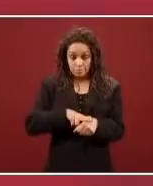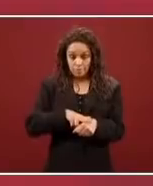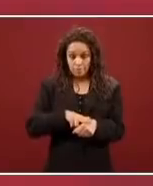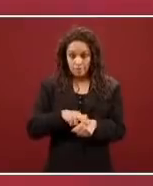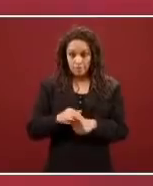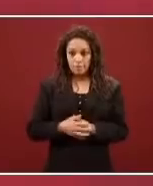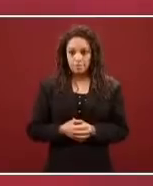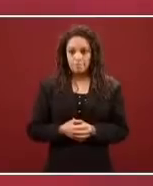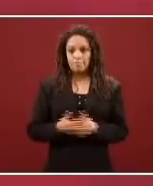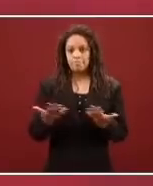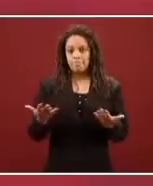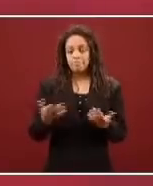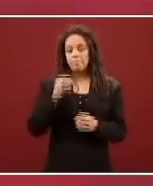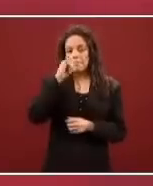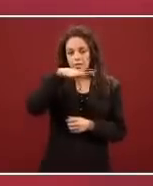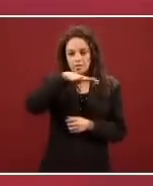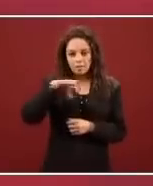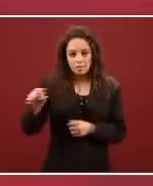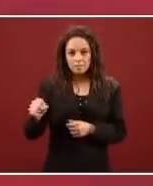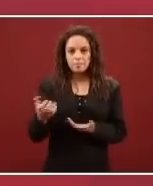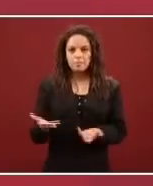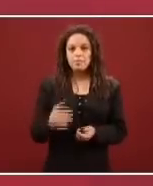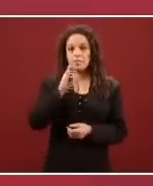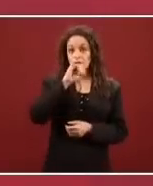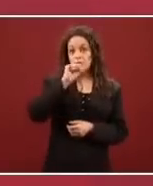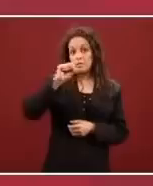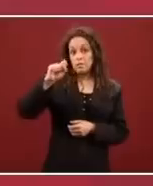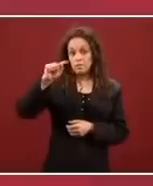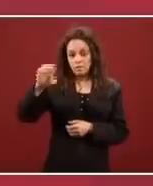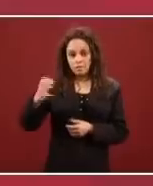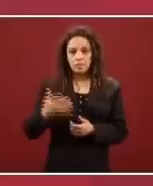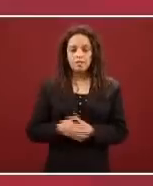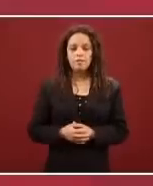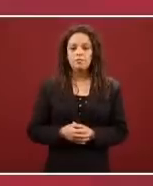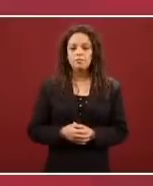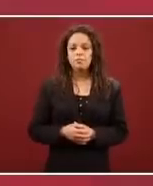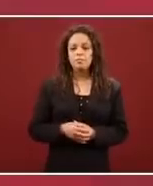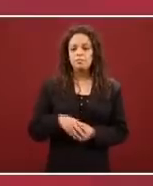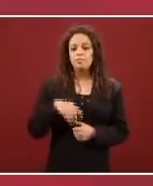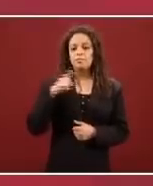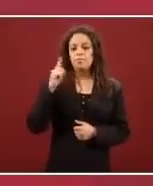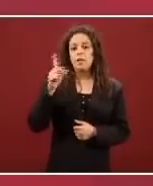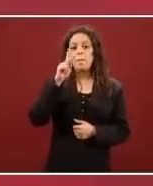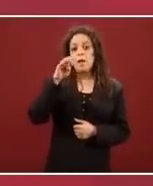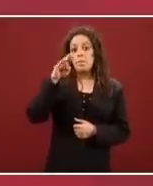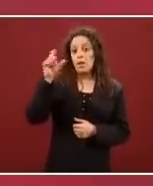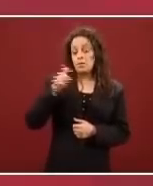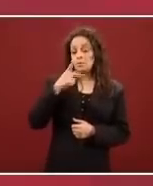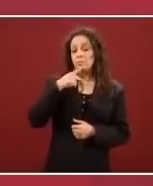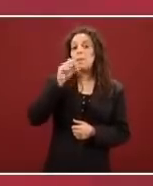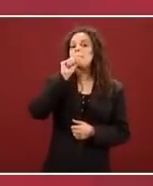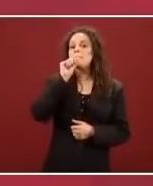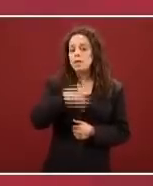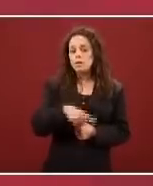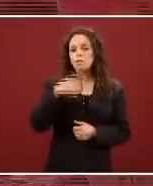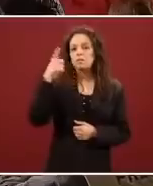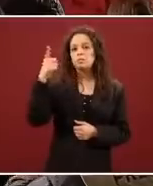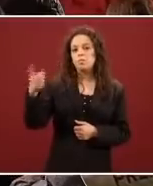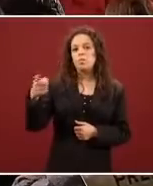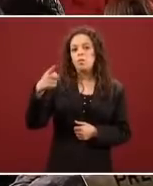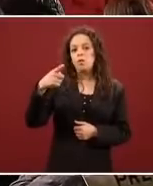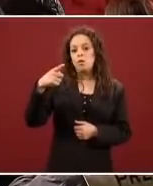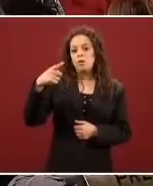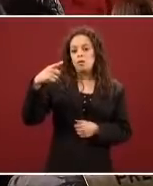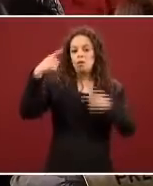del Instituto Mexicano del Seguro Social, del ISSSTE, Pemex está haciendo lo mismo, la Secretaría de Marina está haciendo lo mismo, los